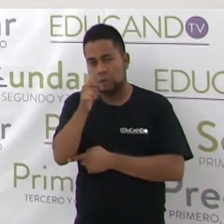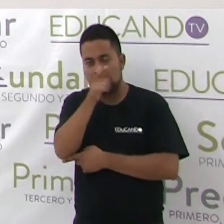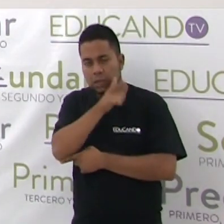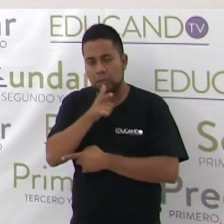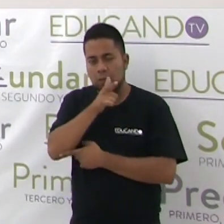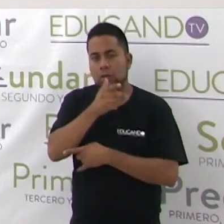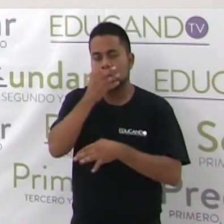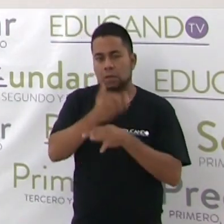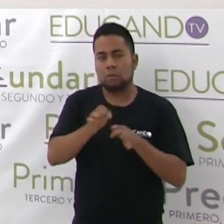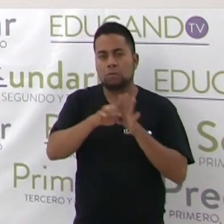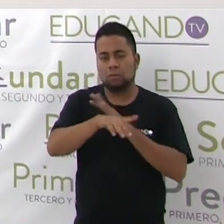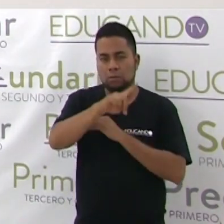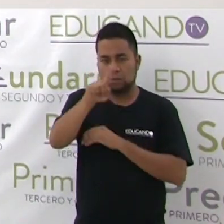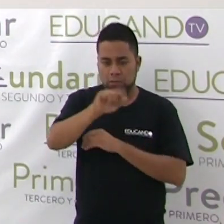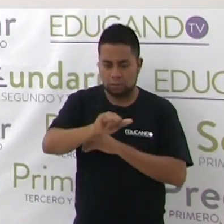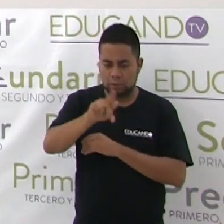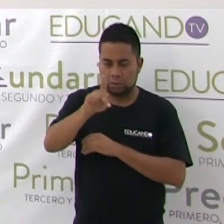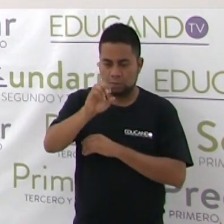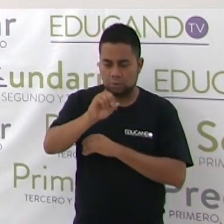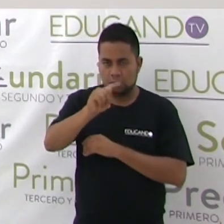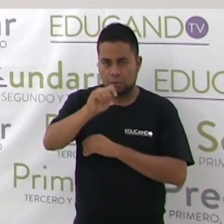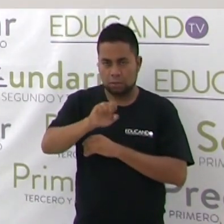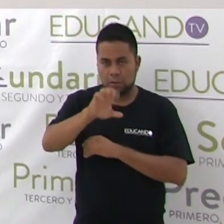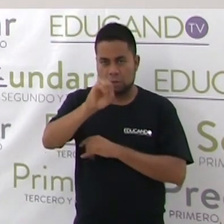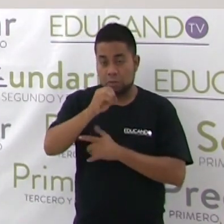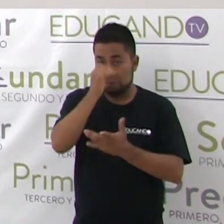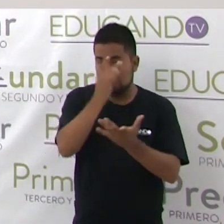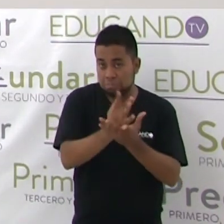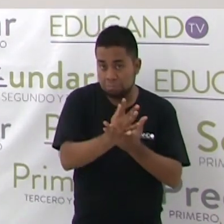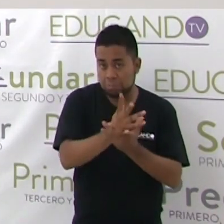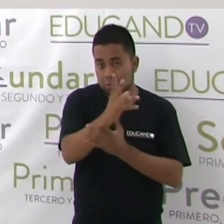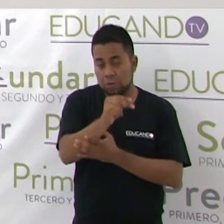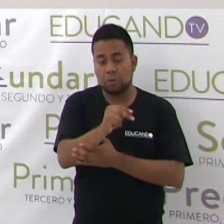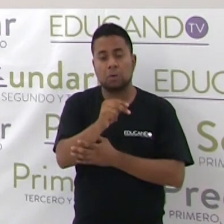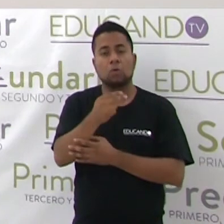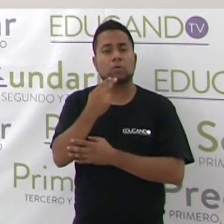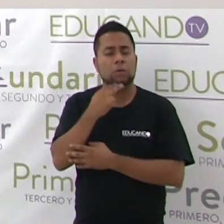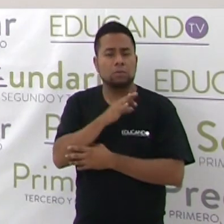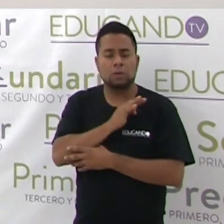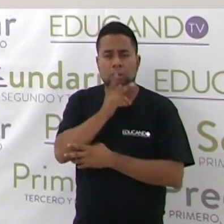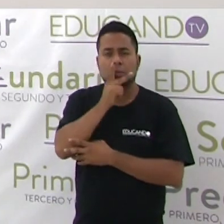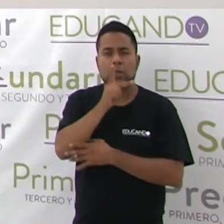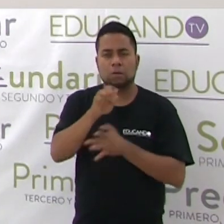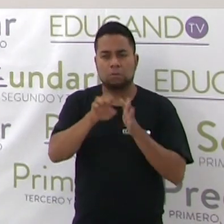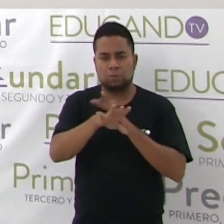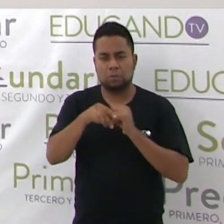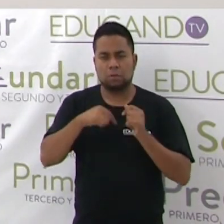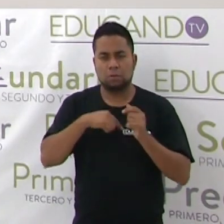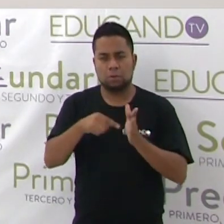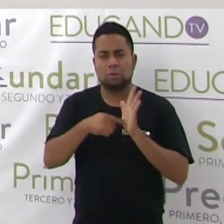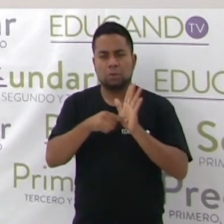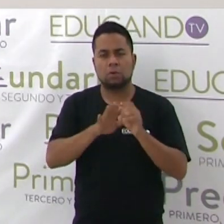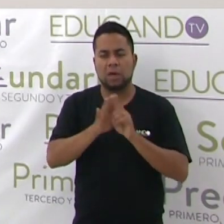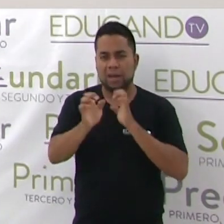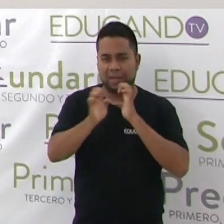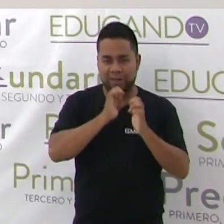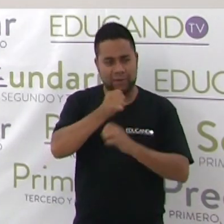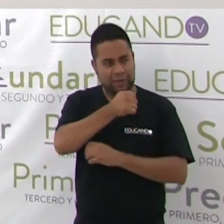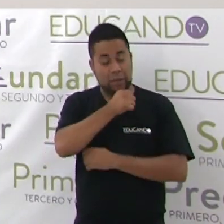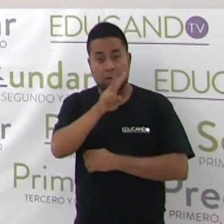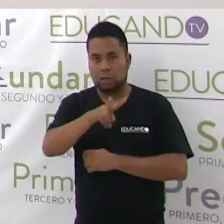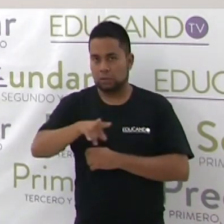Y en este caso el zapoteco no es la excepción, ya que podemos utilizar algunas palabras. Por ahí te voy a mostrar una pequeña entrevista